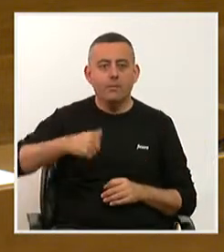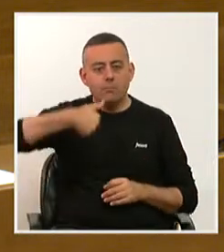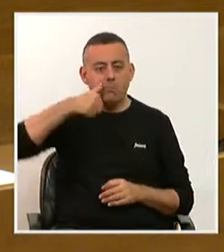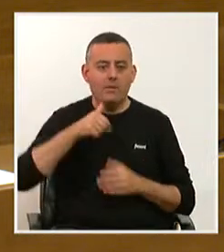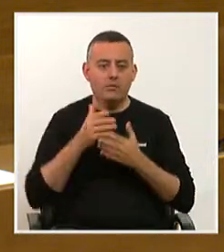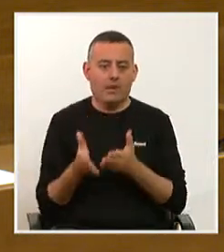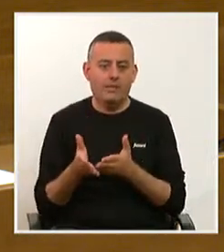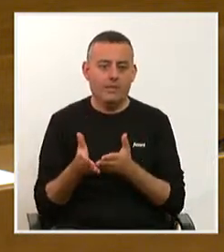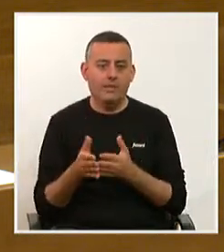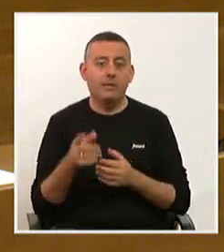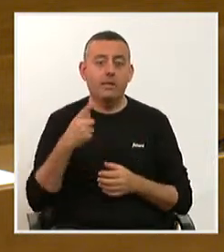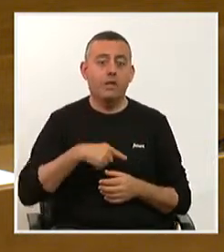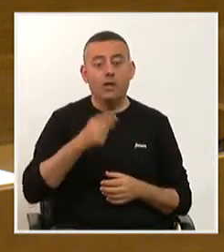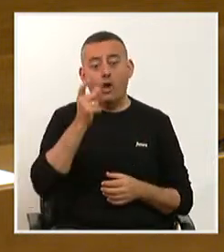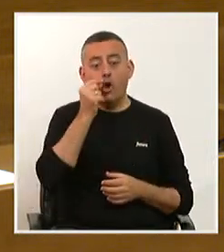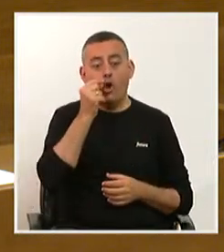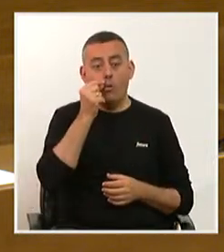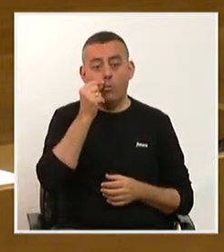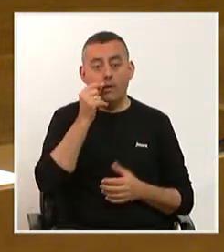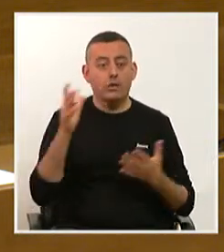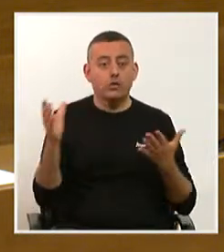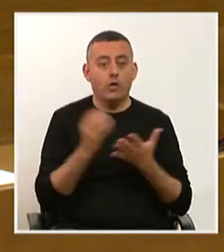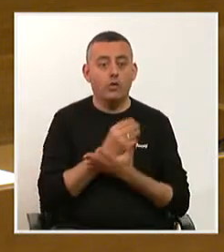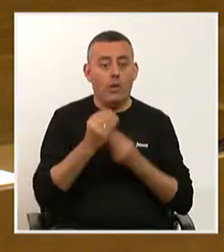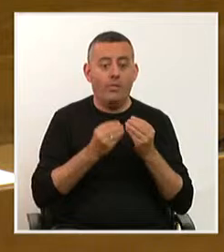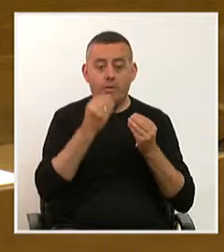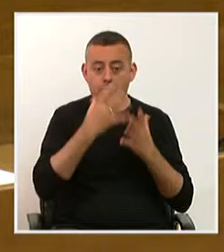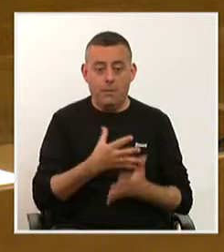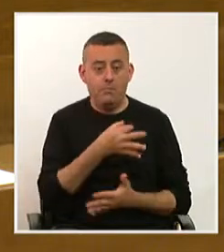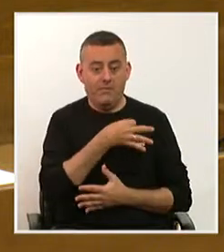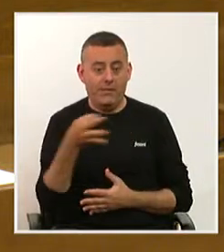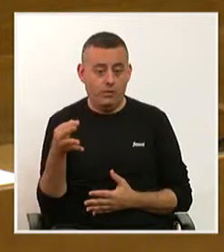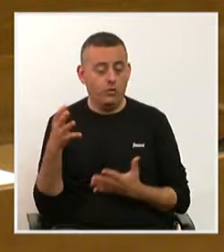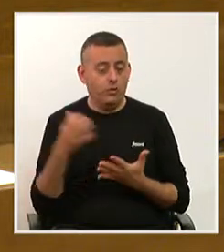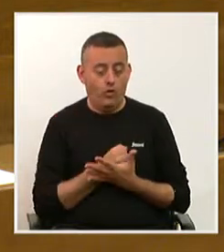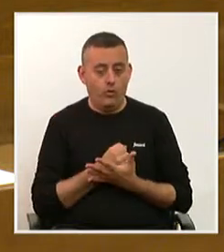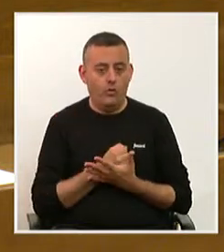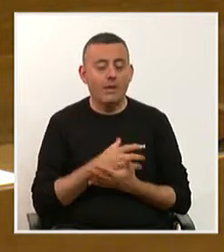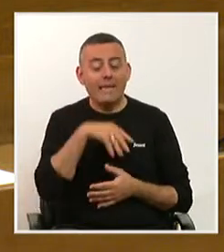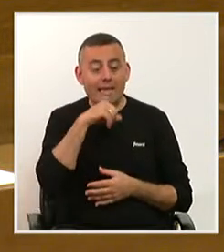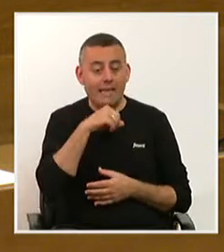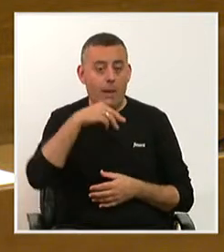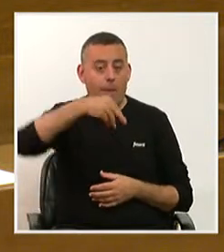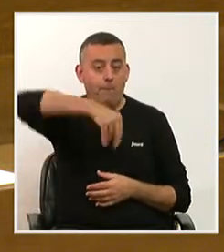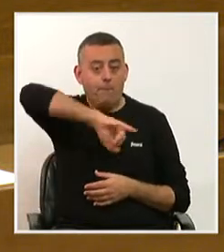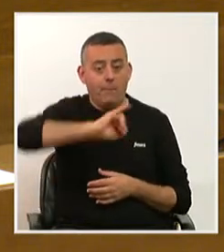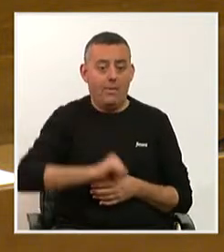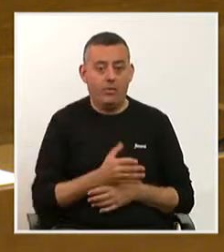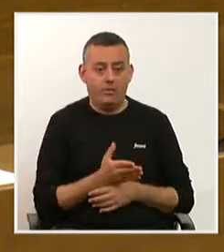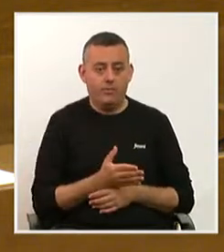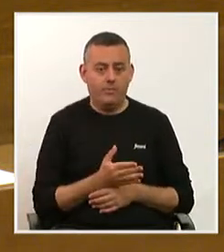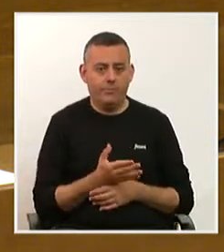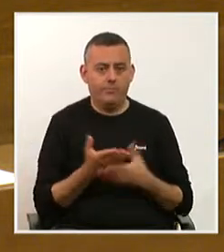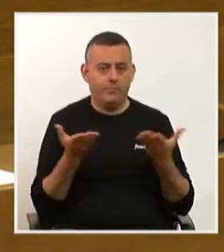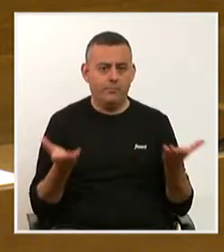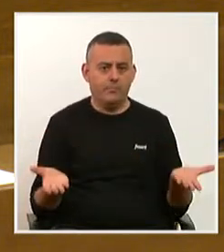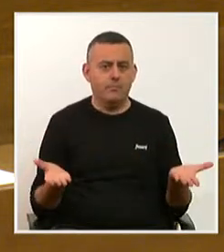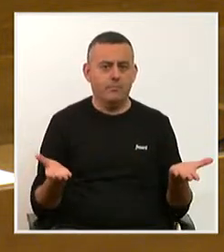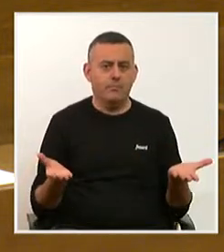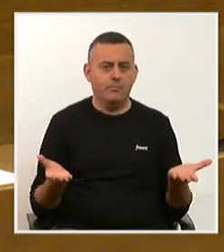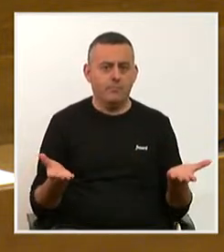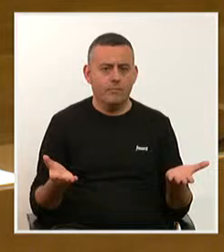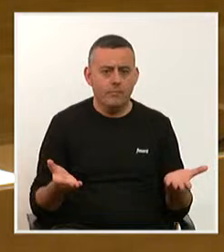todo bien o perfecto que es el señor mazón yo ahí le di que no se es for en ferv que el señor mazón